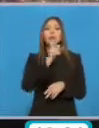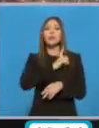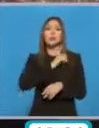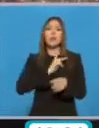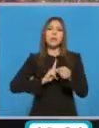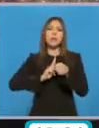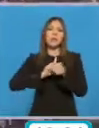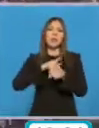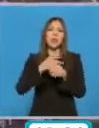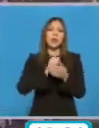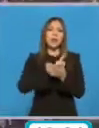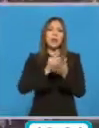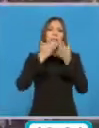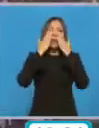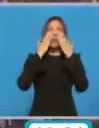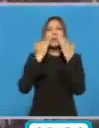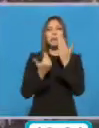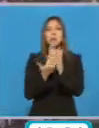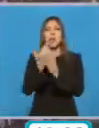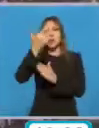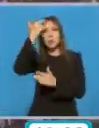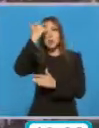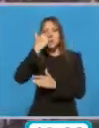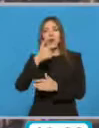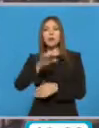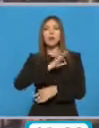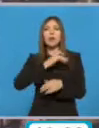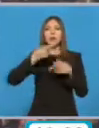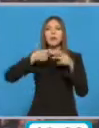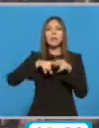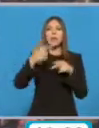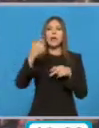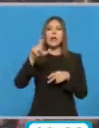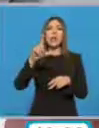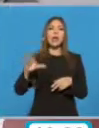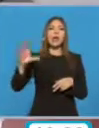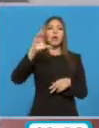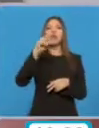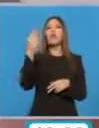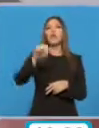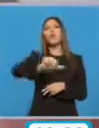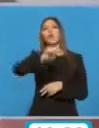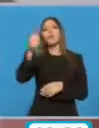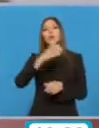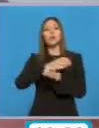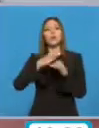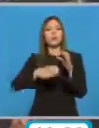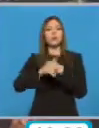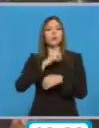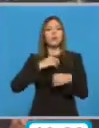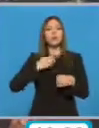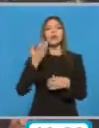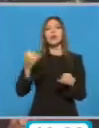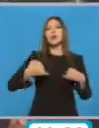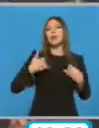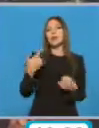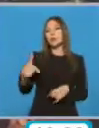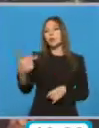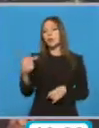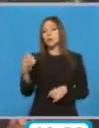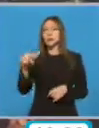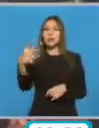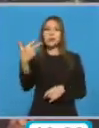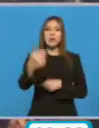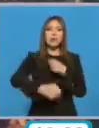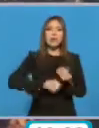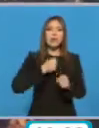piel limpia mañana, noche, y puede iniciar con este gel y no va a requerir otra cosa más que este gel. Jovencito de 12 años, de 13 años,